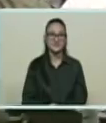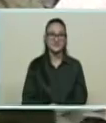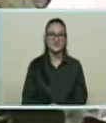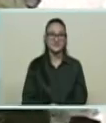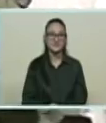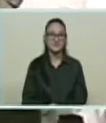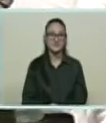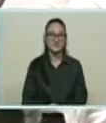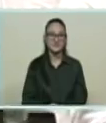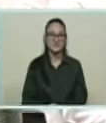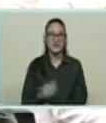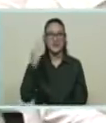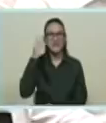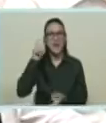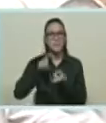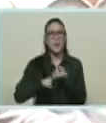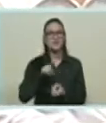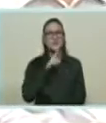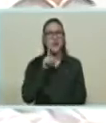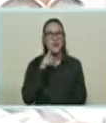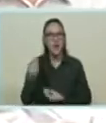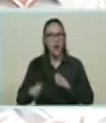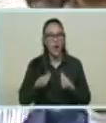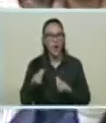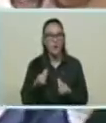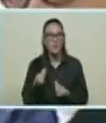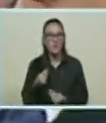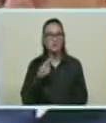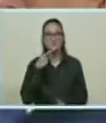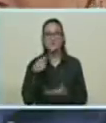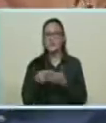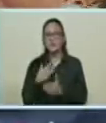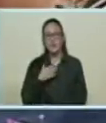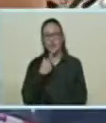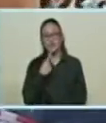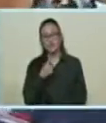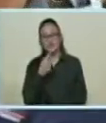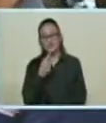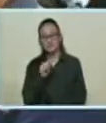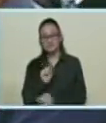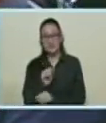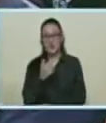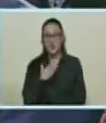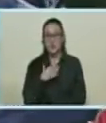que ya sé cómo lo llama la esposa, no lo puedo decir aquí,